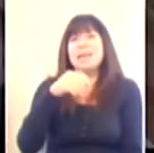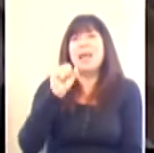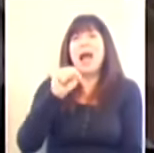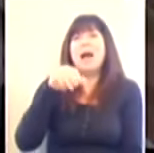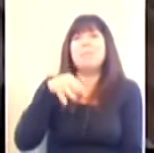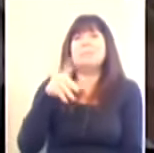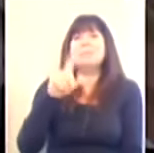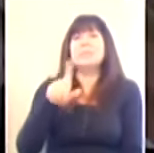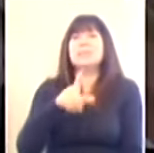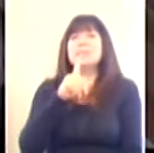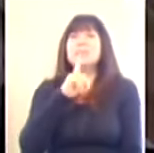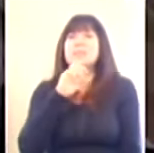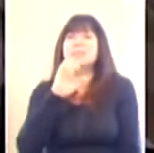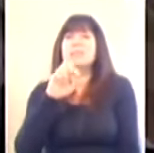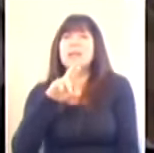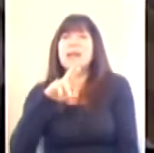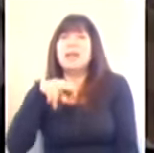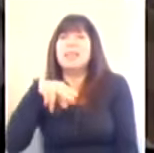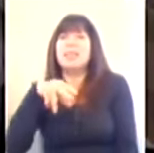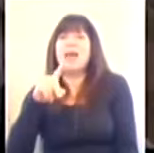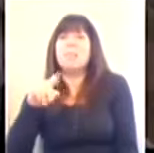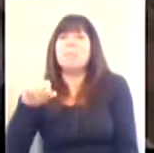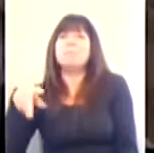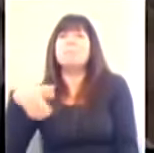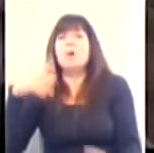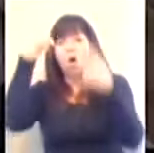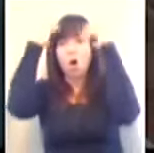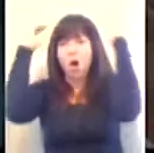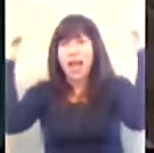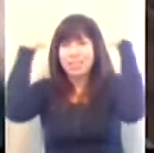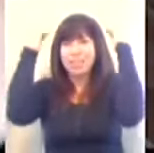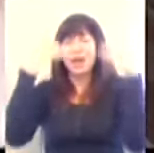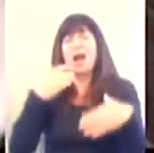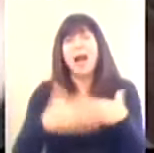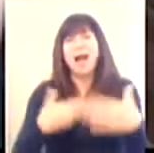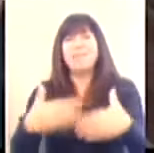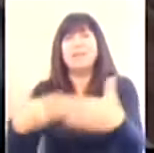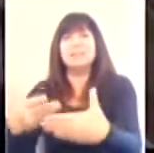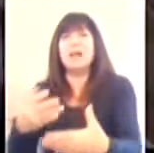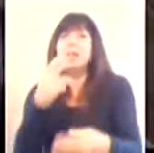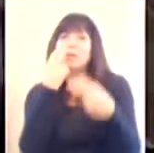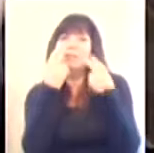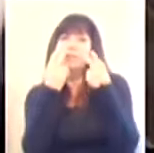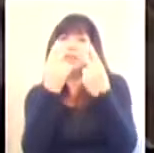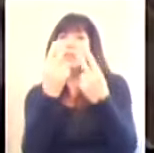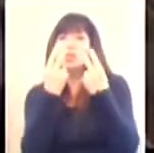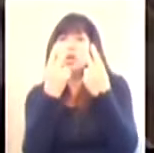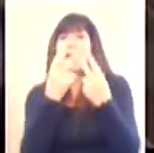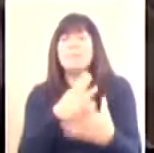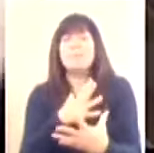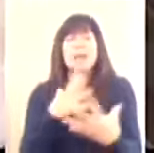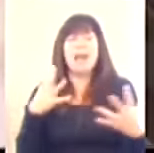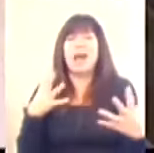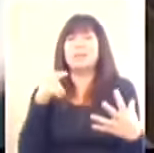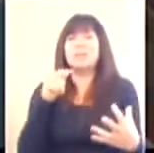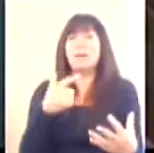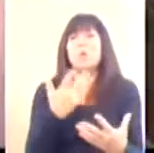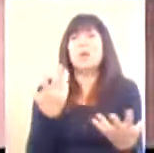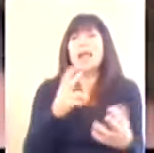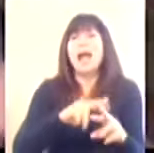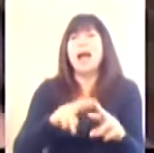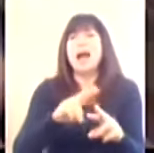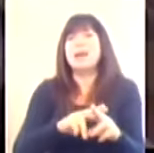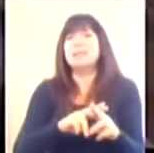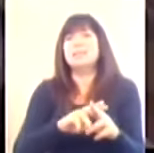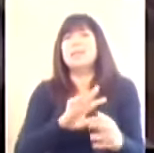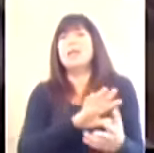una ciudad muy de avanzada, esa visión de portafolio a mí me encanta porque hace que todo el mundo se sienta